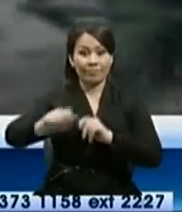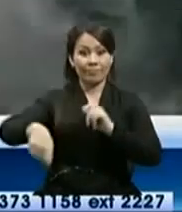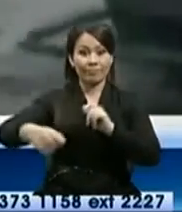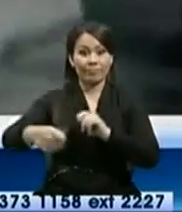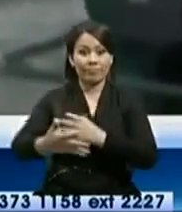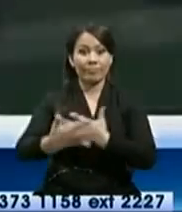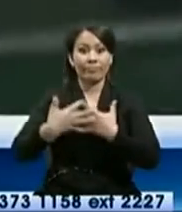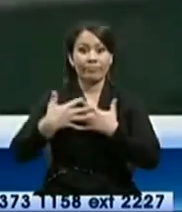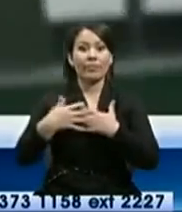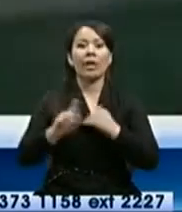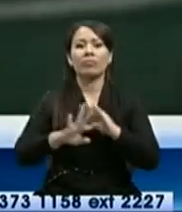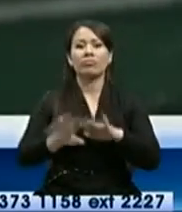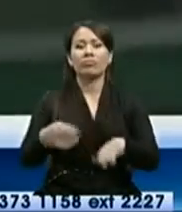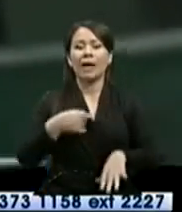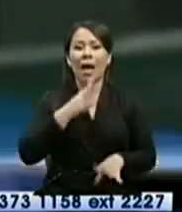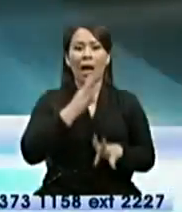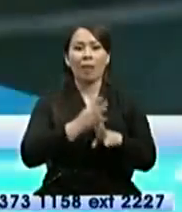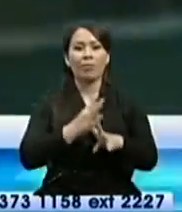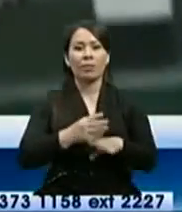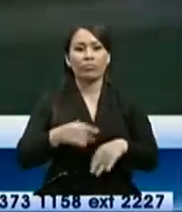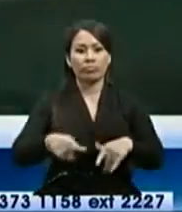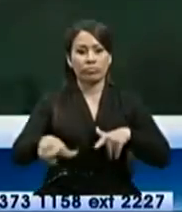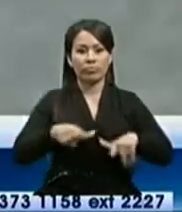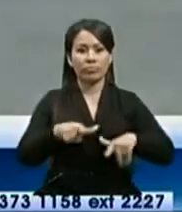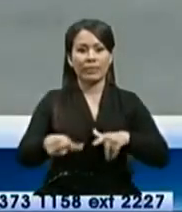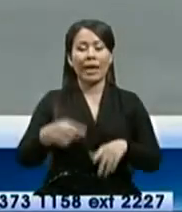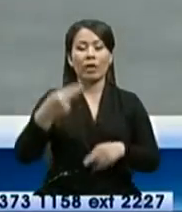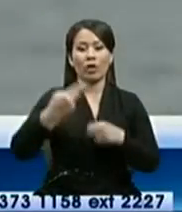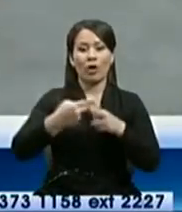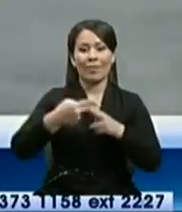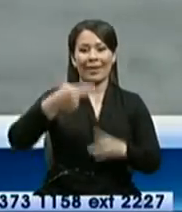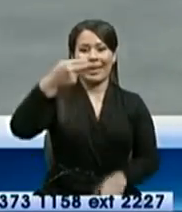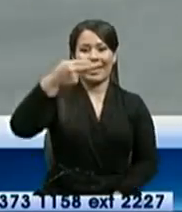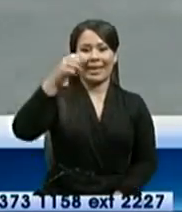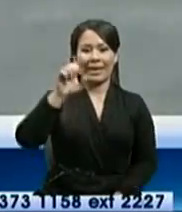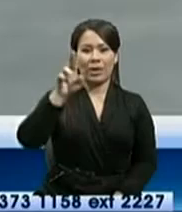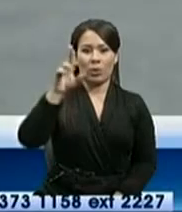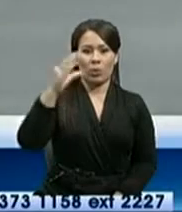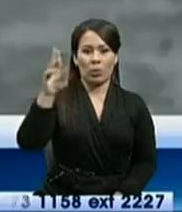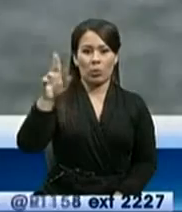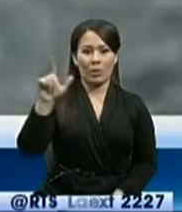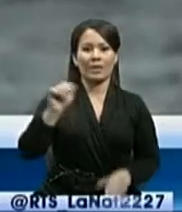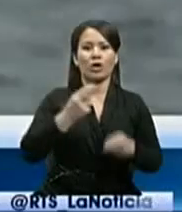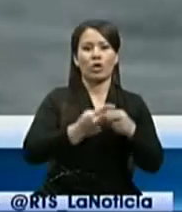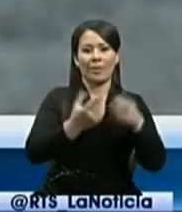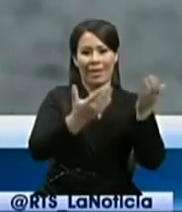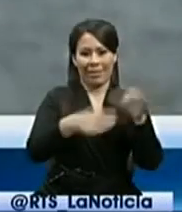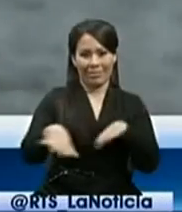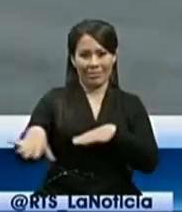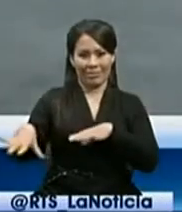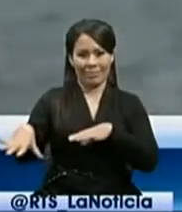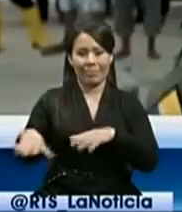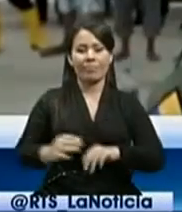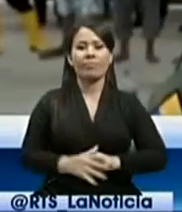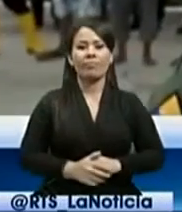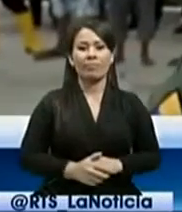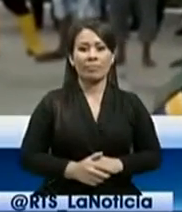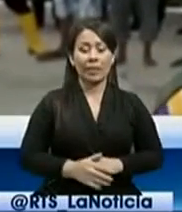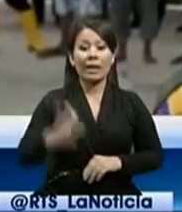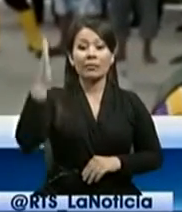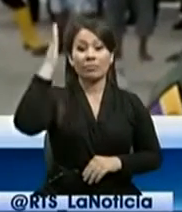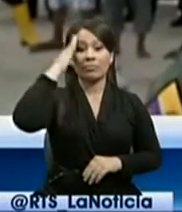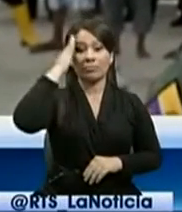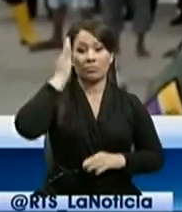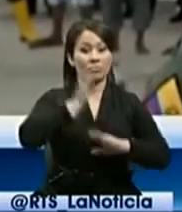el operativo de control de área marítima denominado Hércules a 200 millas de la isla Santa Clara. Saben que